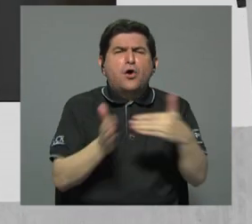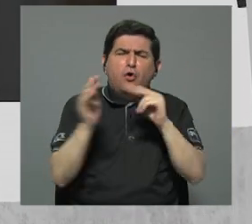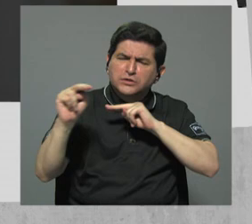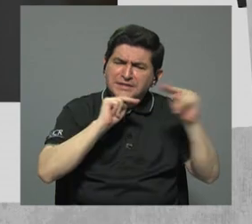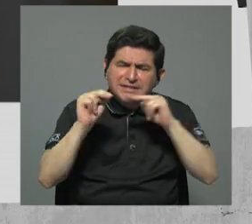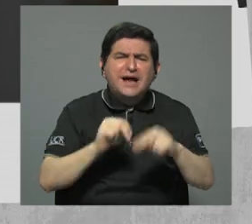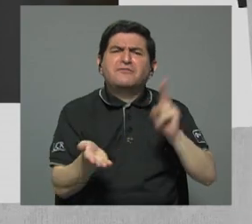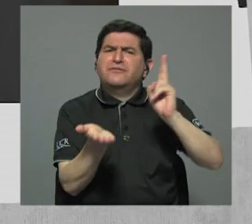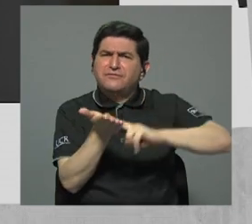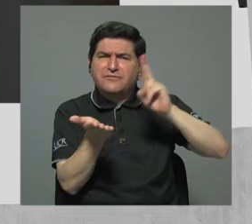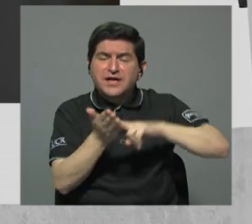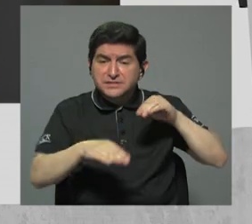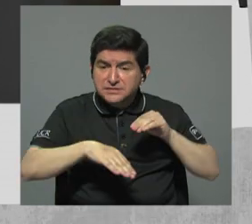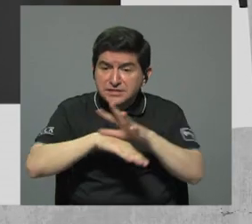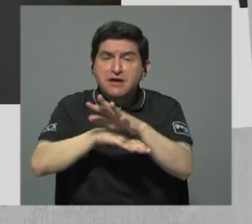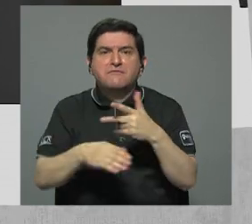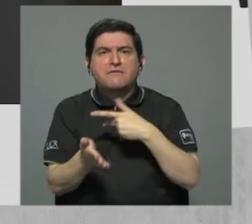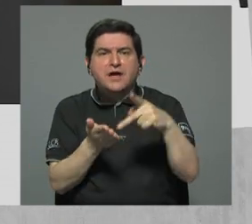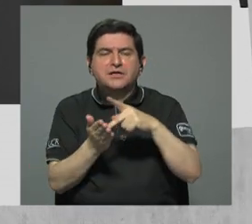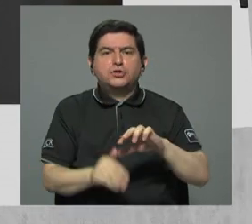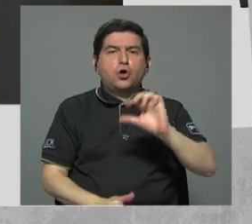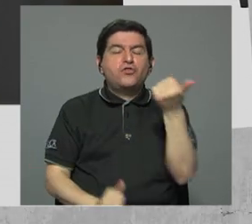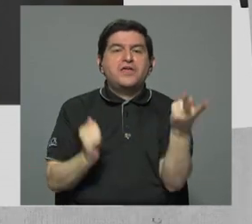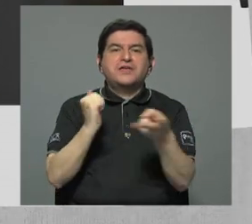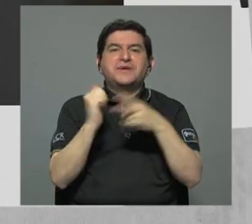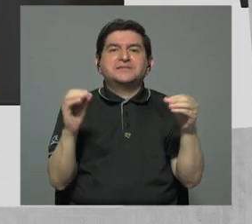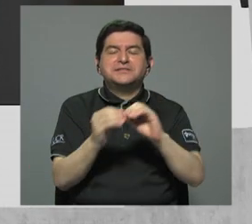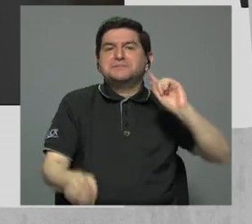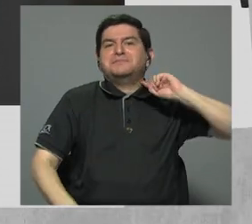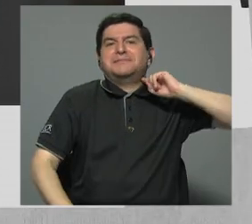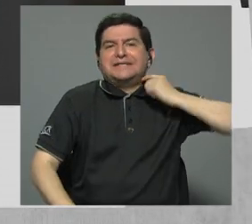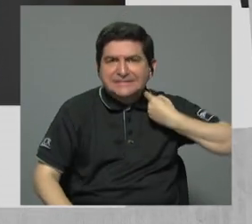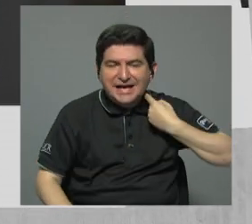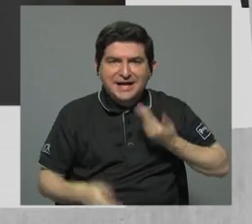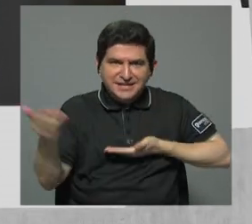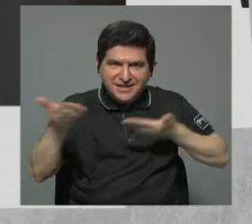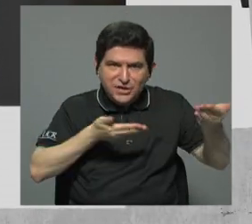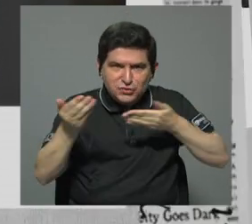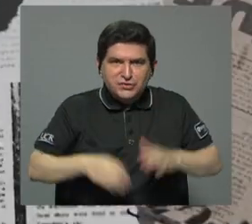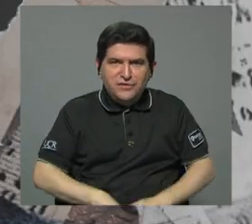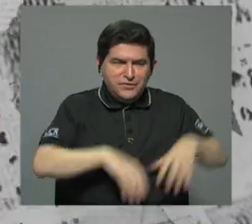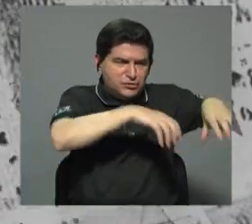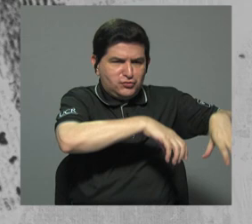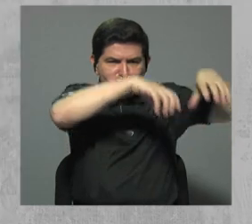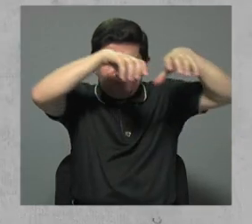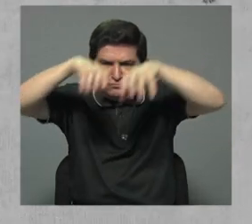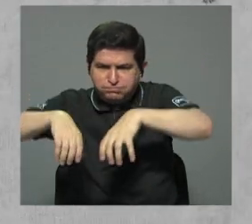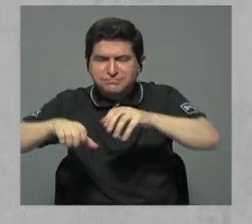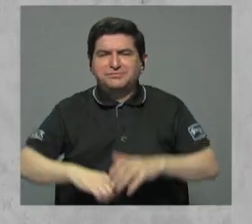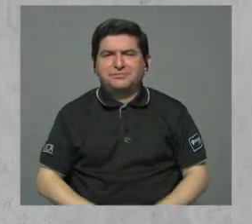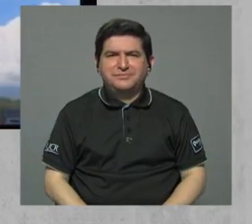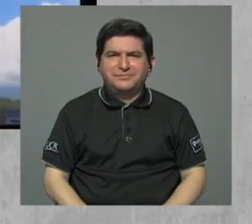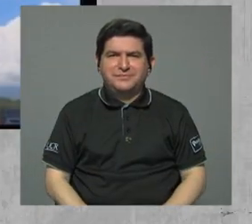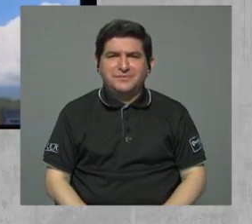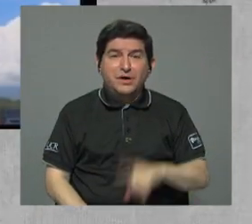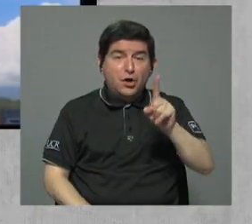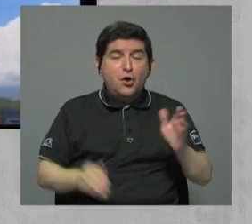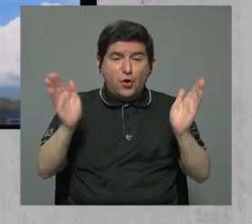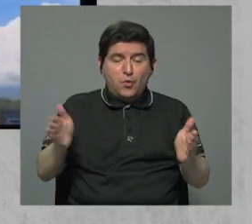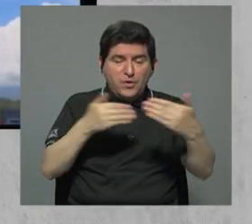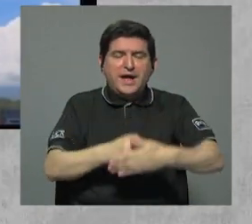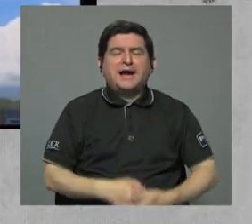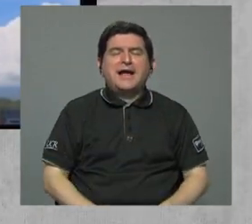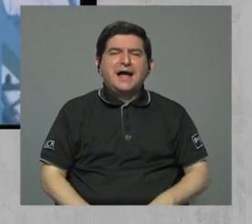el contrato por los efectos de pagar hasta 10 veces más caros los servicios de mover sus contenedores. Exportar una caja de piña